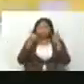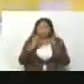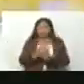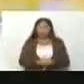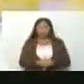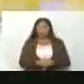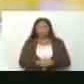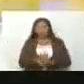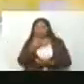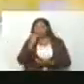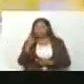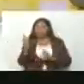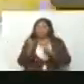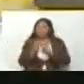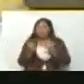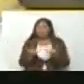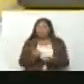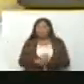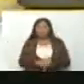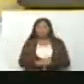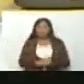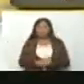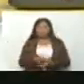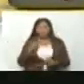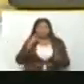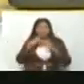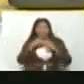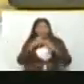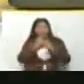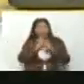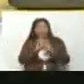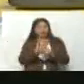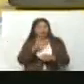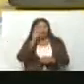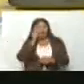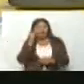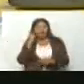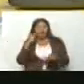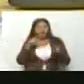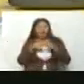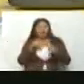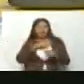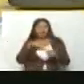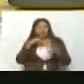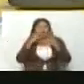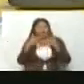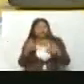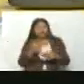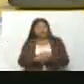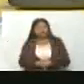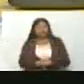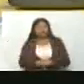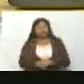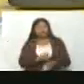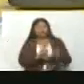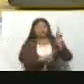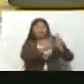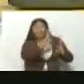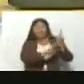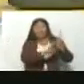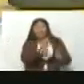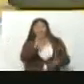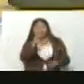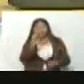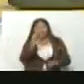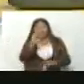Fíjese, recientemente ha sido tendencia los trabajadores y trabajadoras de nuestra industria. ¿De la refinería El Palito? Sí, de la refinería